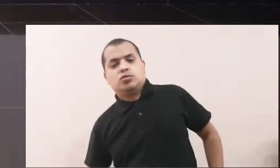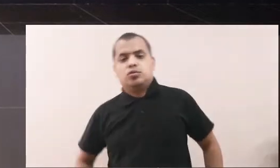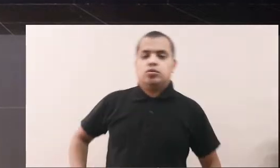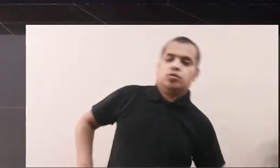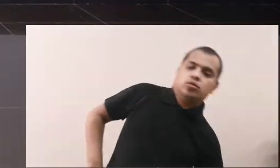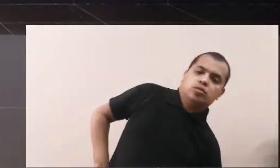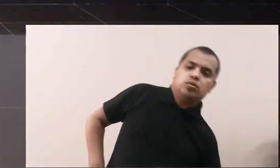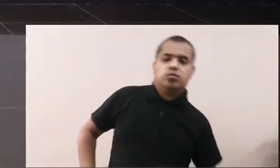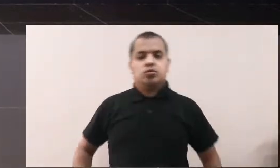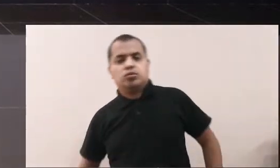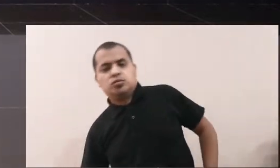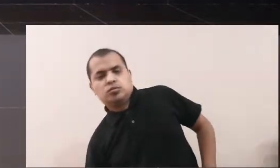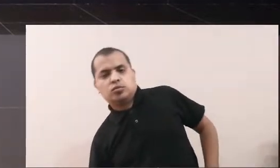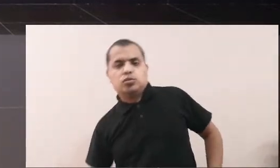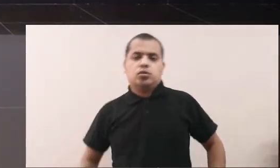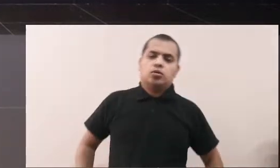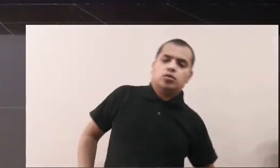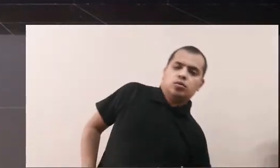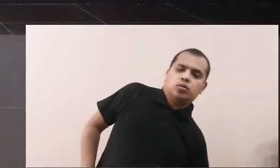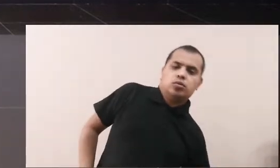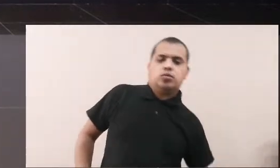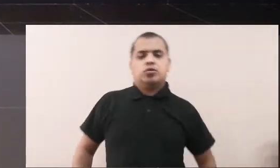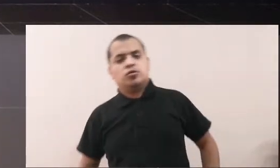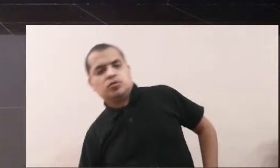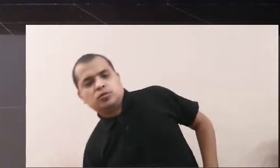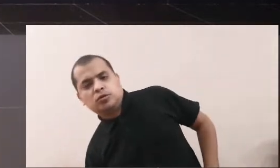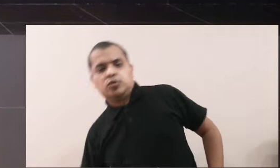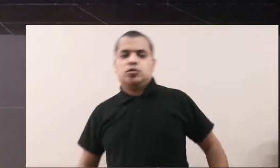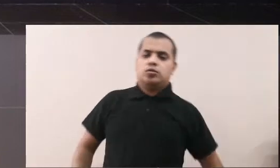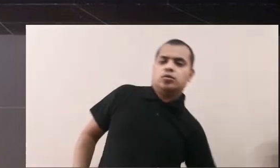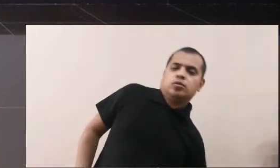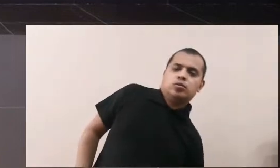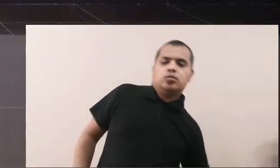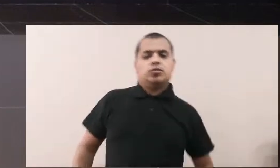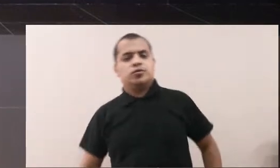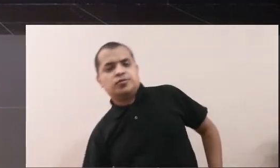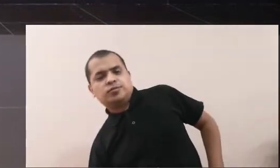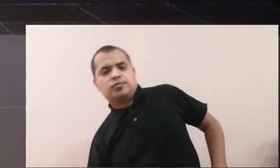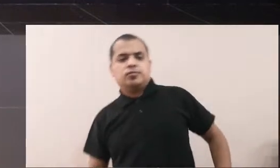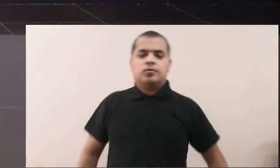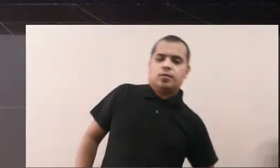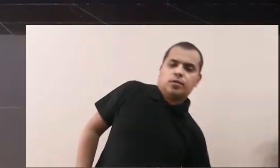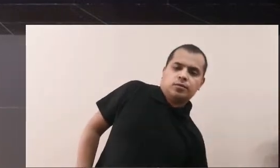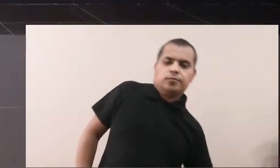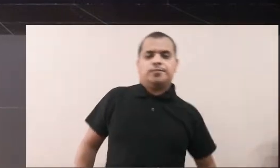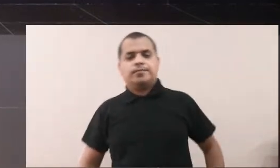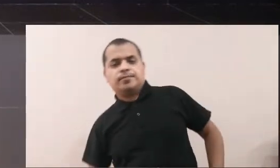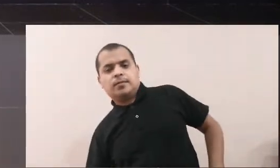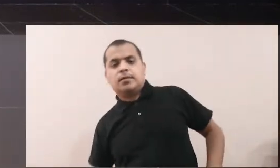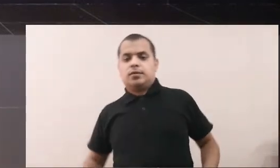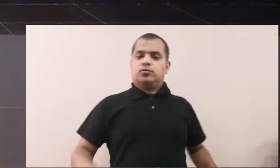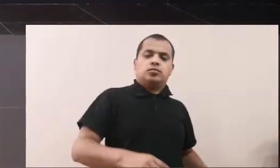hacer inclinación. El tronco en su conjunto puede inclinar a un lado y al otro. También